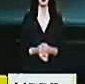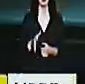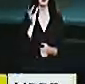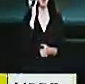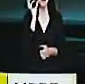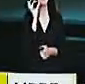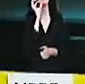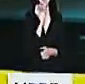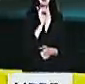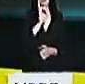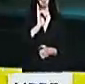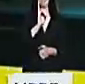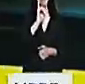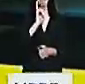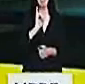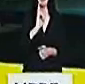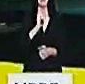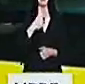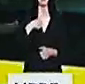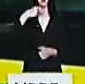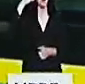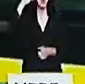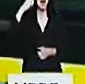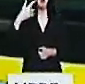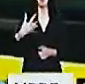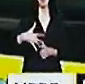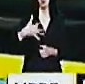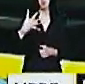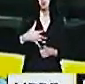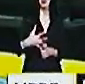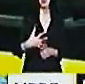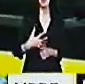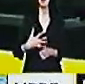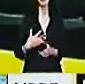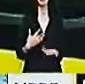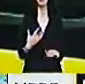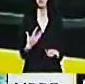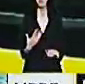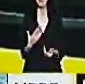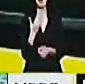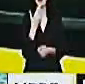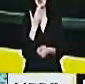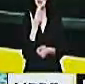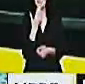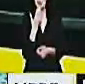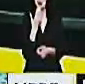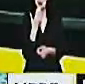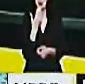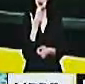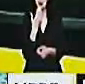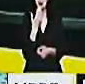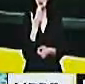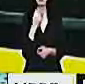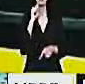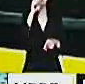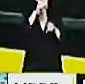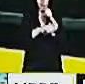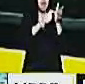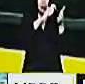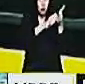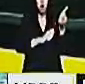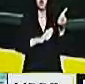Sí, sin duda. Creo que es importante a la hora de reconocer también los diversos talentos